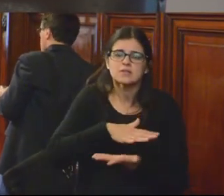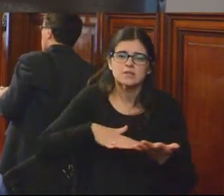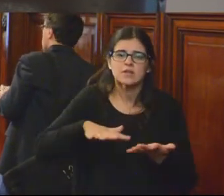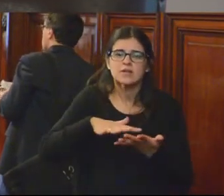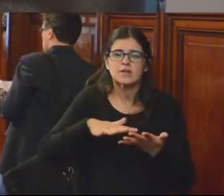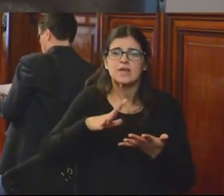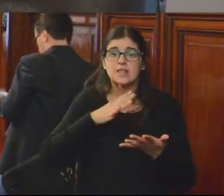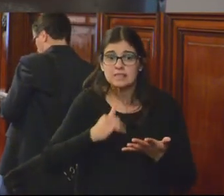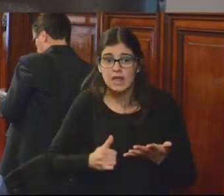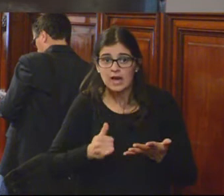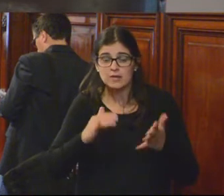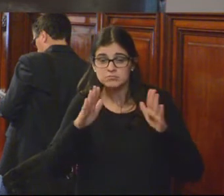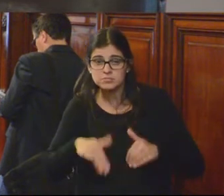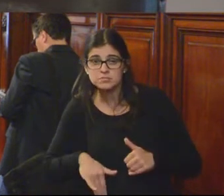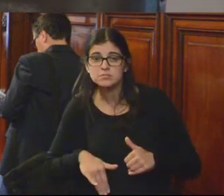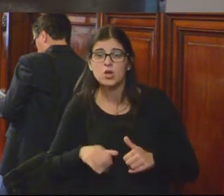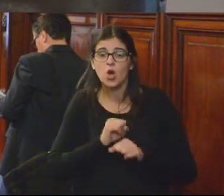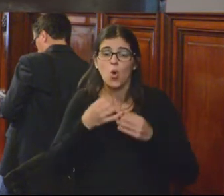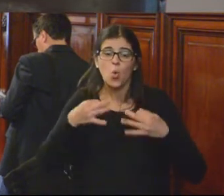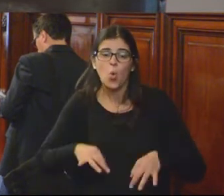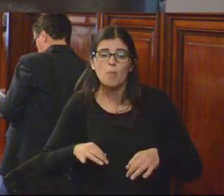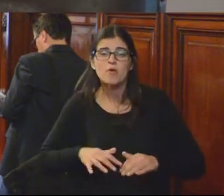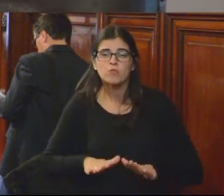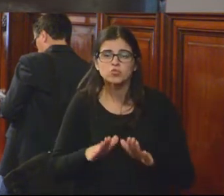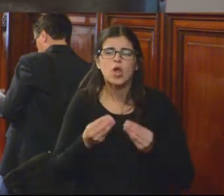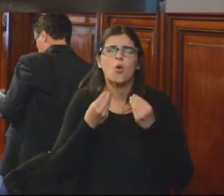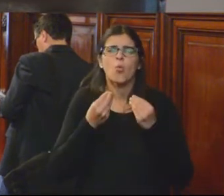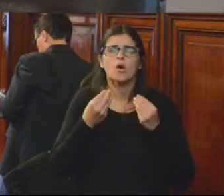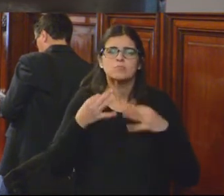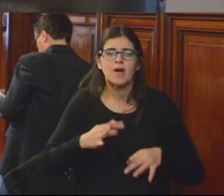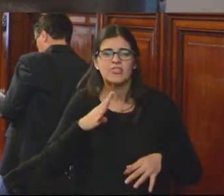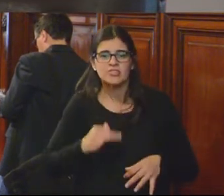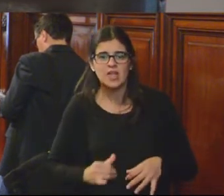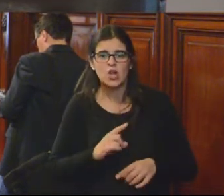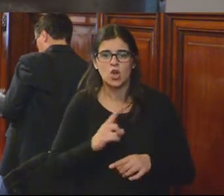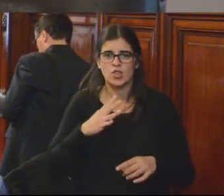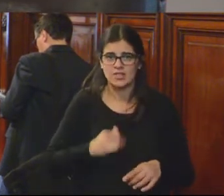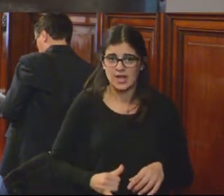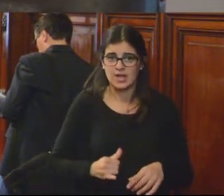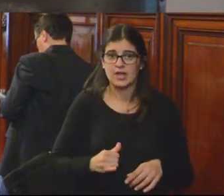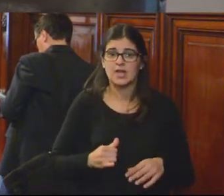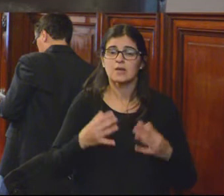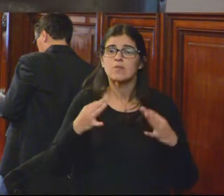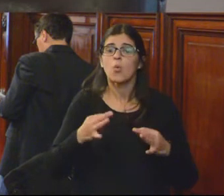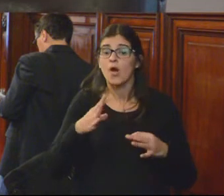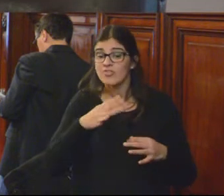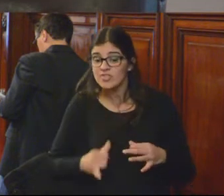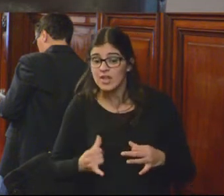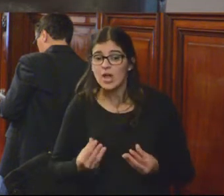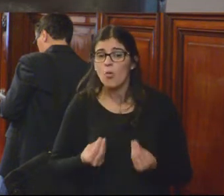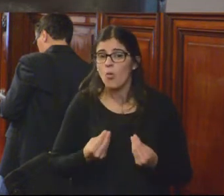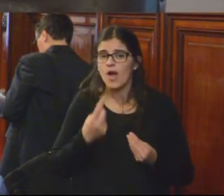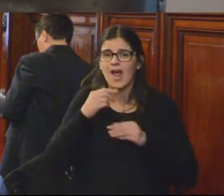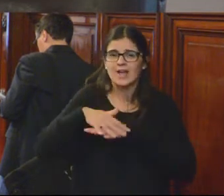¿Tiene competencias? ¿Sigue cumpliendo sus funciones? ¿Qué funciones tiene y cuáles no tiene? ¿Y cuáles son precisamente las que tiene la